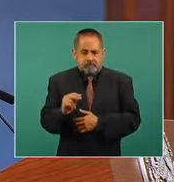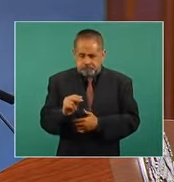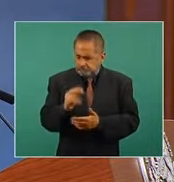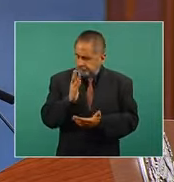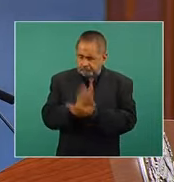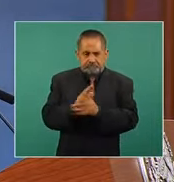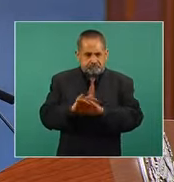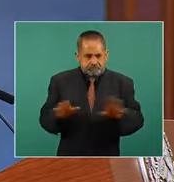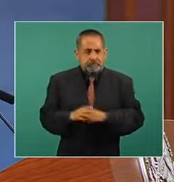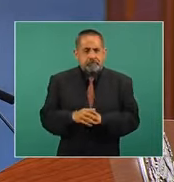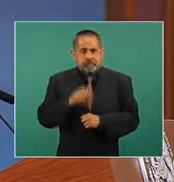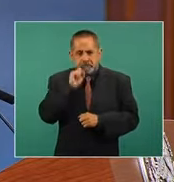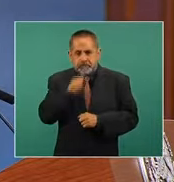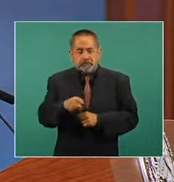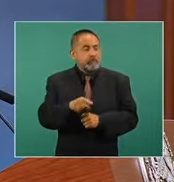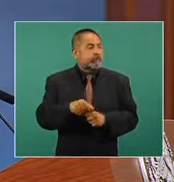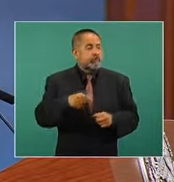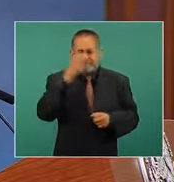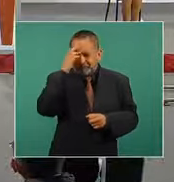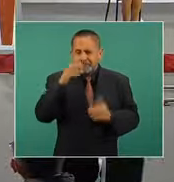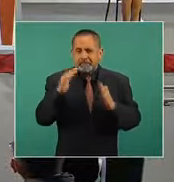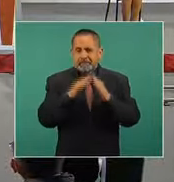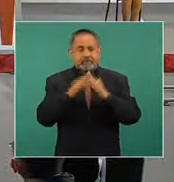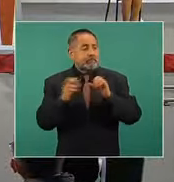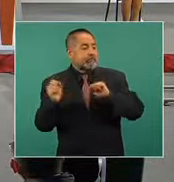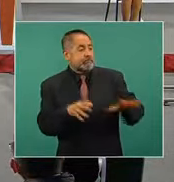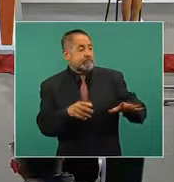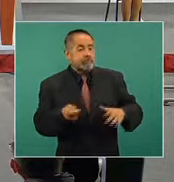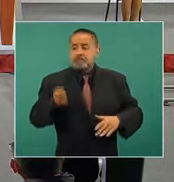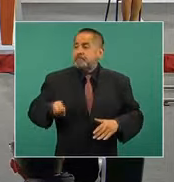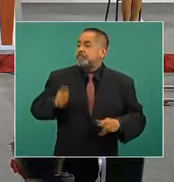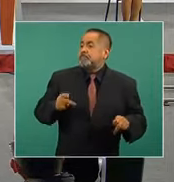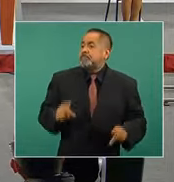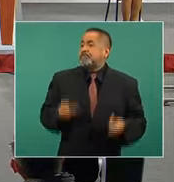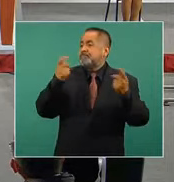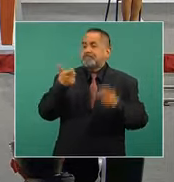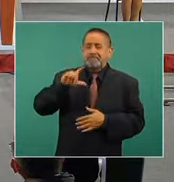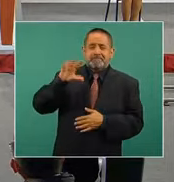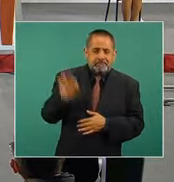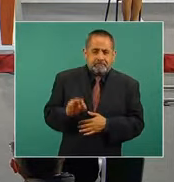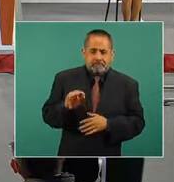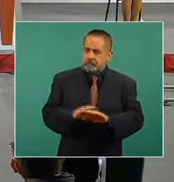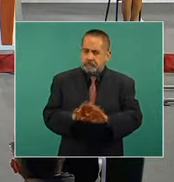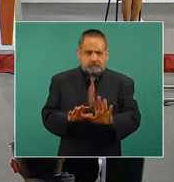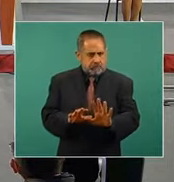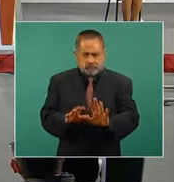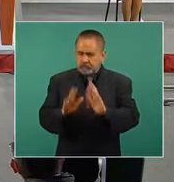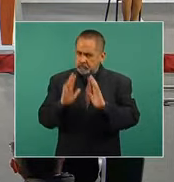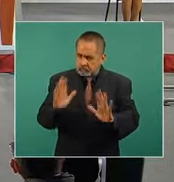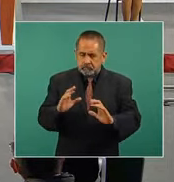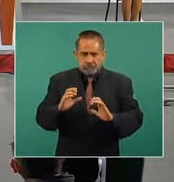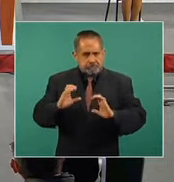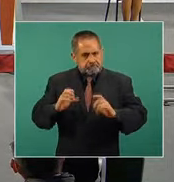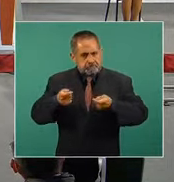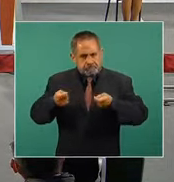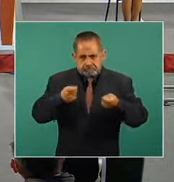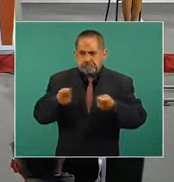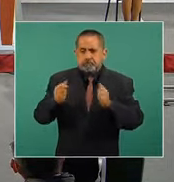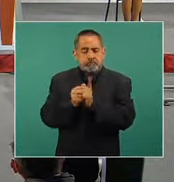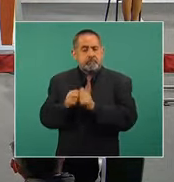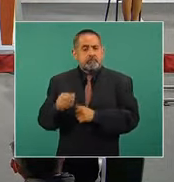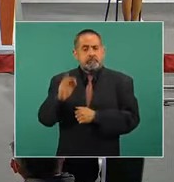ventas de cartera en materia de subastas. Entonces esos se cancelaron y se han presentado y se ha venido trabajando con la Fiscalía General de la República,